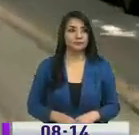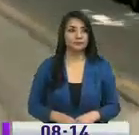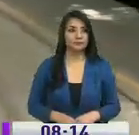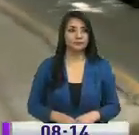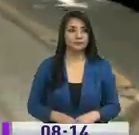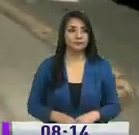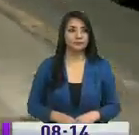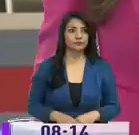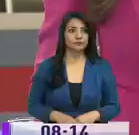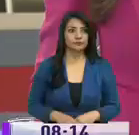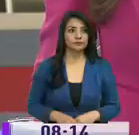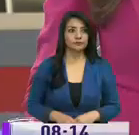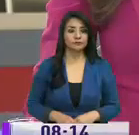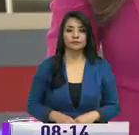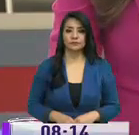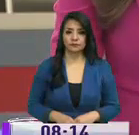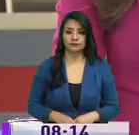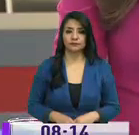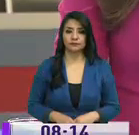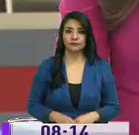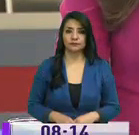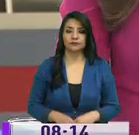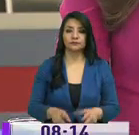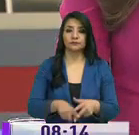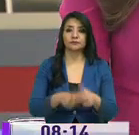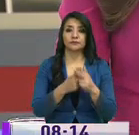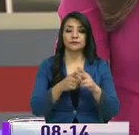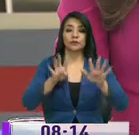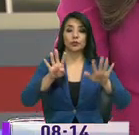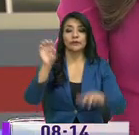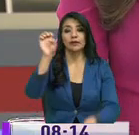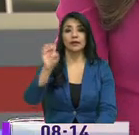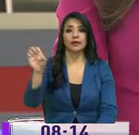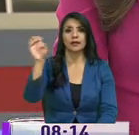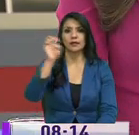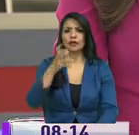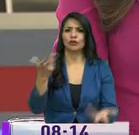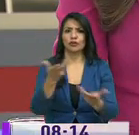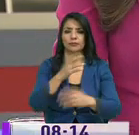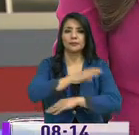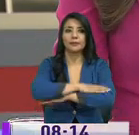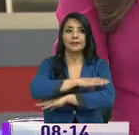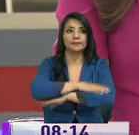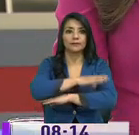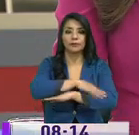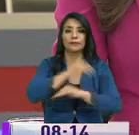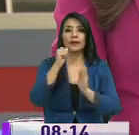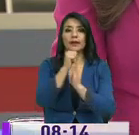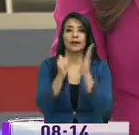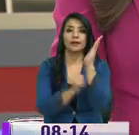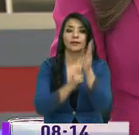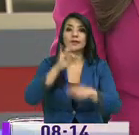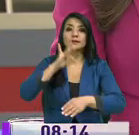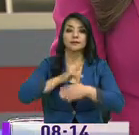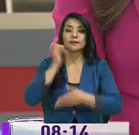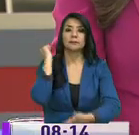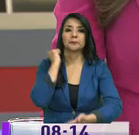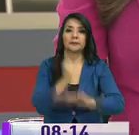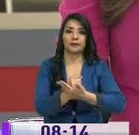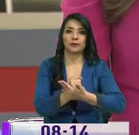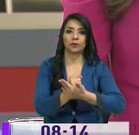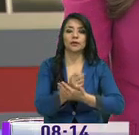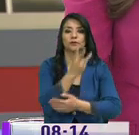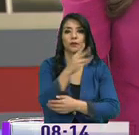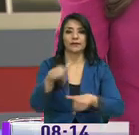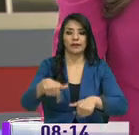Vintimilla. Y a partir del 9 de enero estará habilitada la plataforma para agendar las citas para la matriculación vehicular en